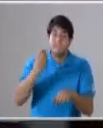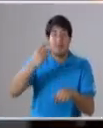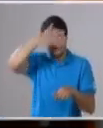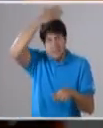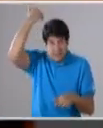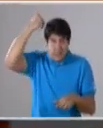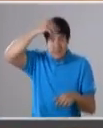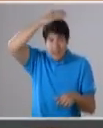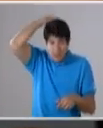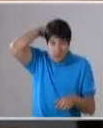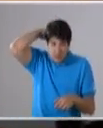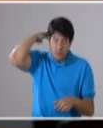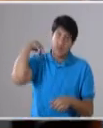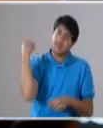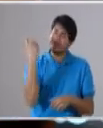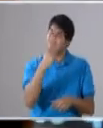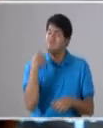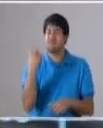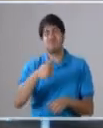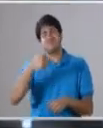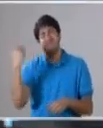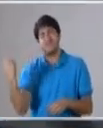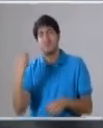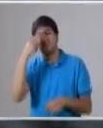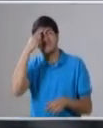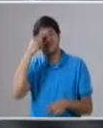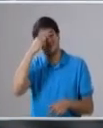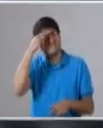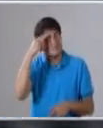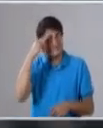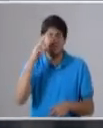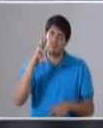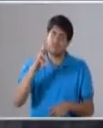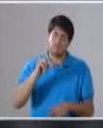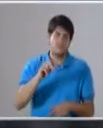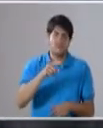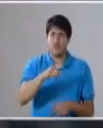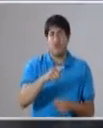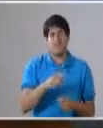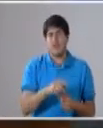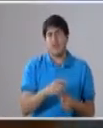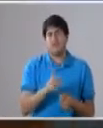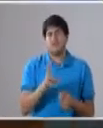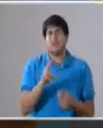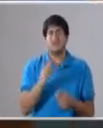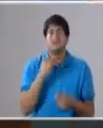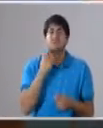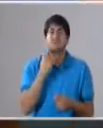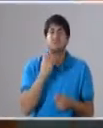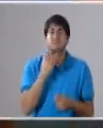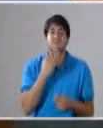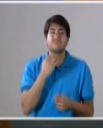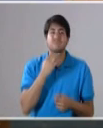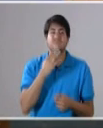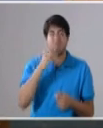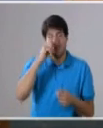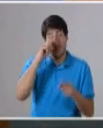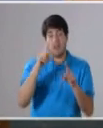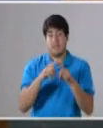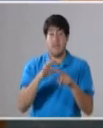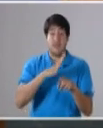De ahí todos los demás. Usted me habla de la religión católica. No, dice, no, ¿cómo va a creer? Lo único que también tenemos a María